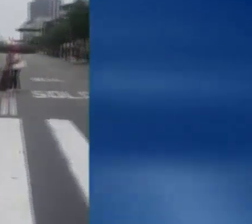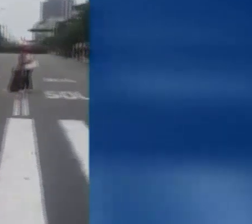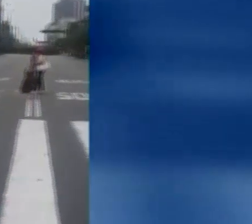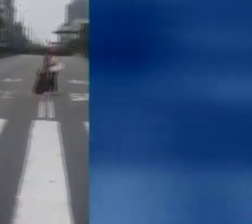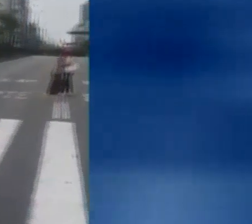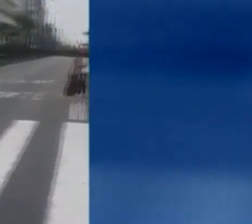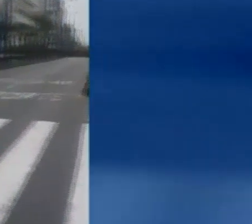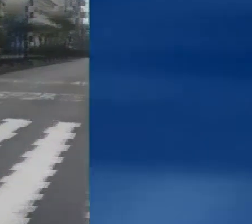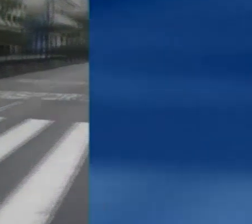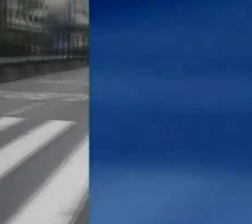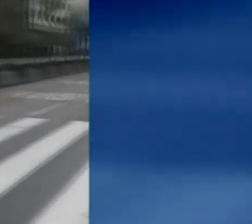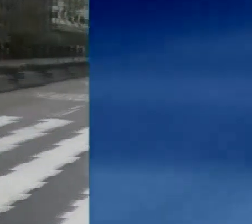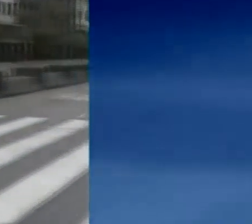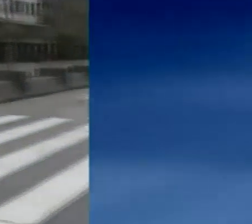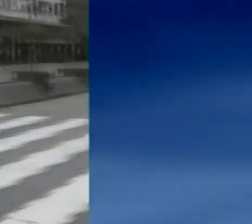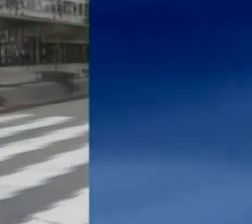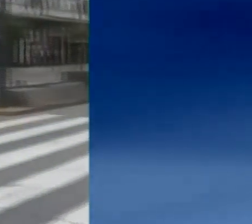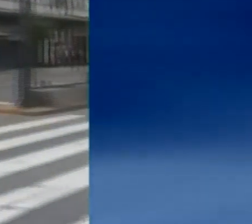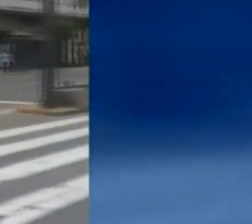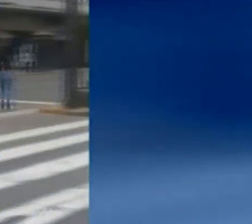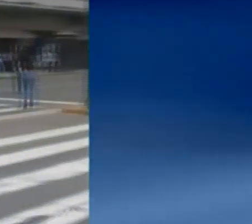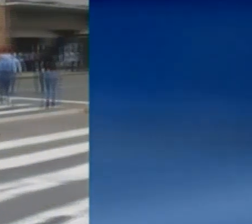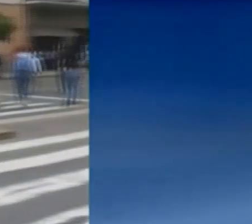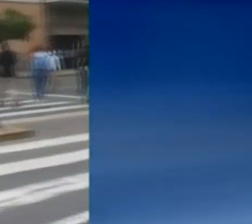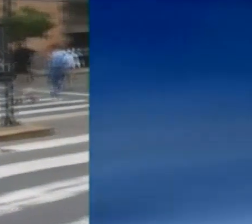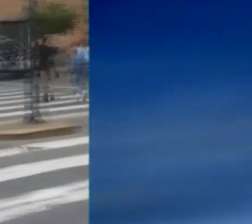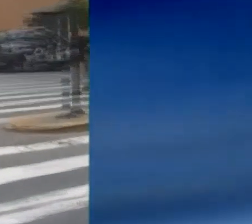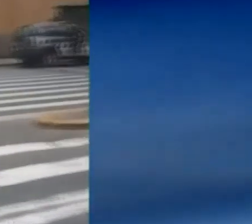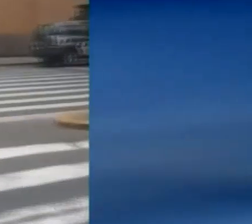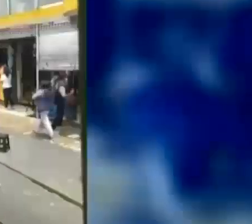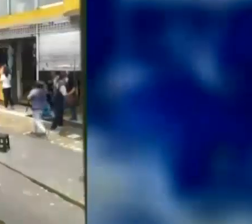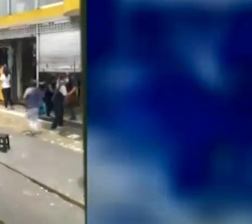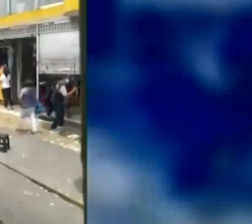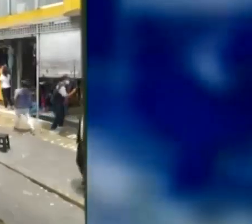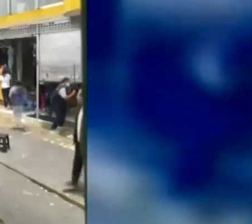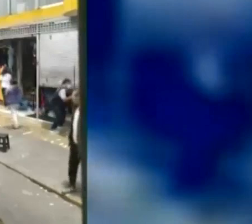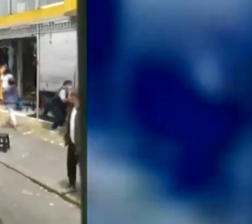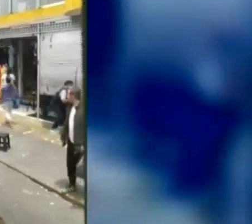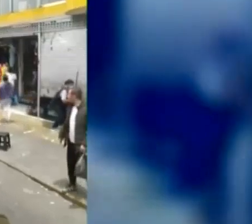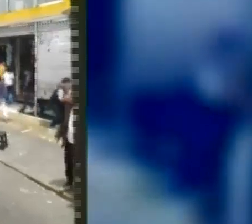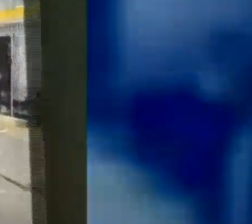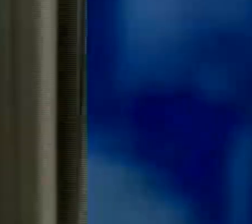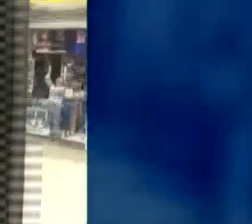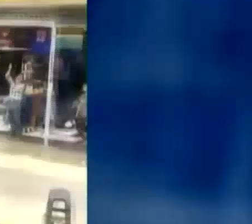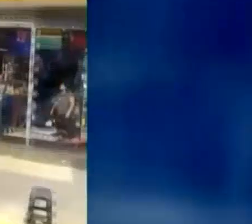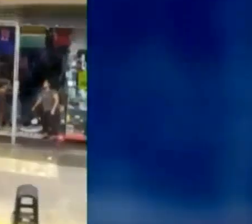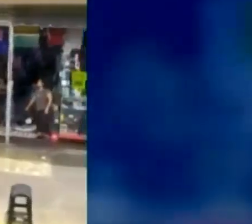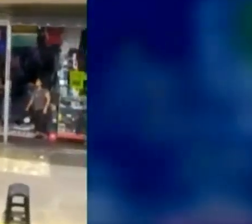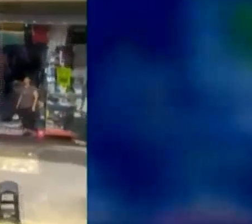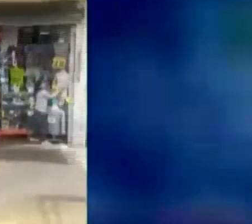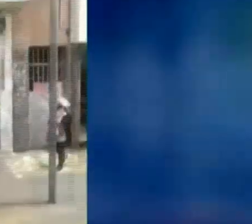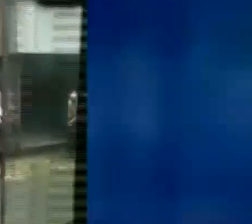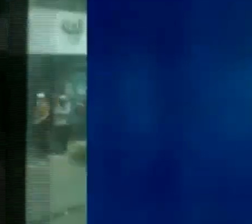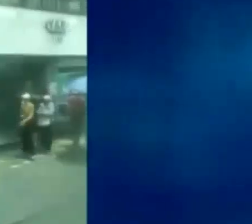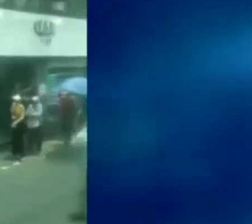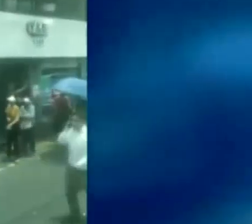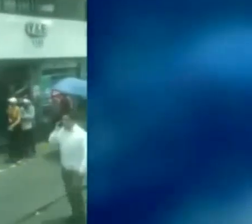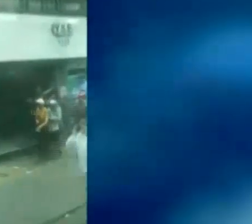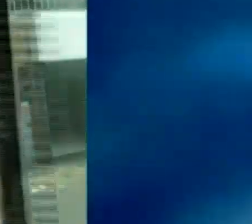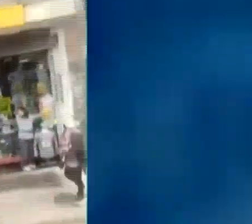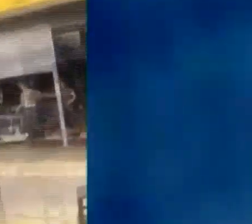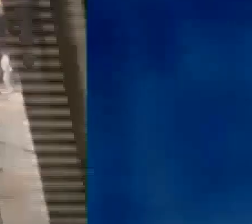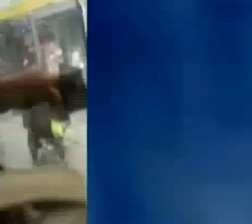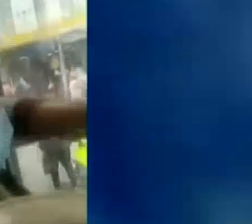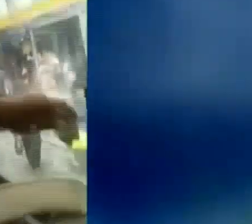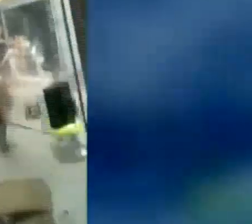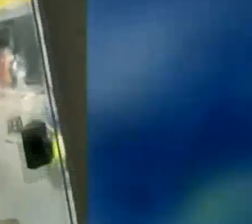cargo luego de que el presidente de Perú nombrara a Betsy Chávez como su presidenta del Consejo de Ministros. Ella rechazó la decisión de